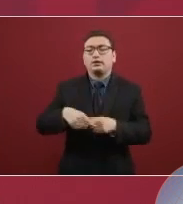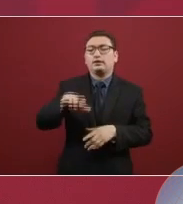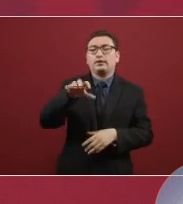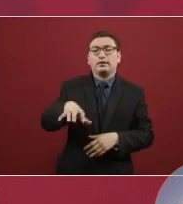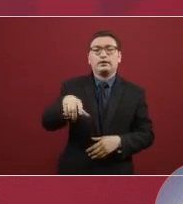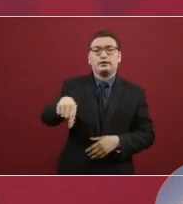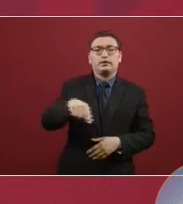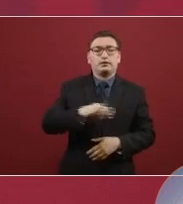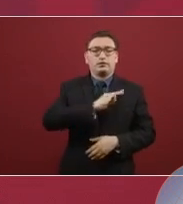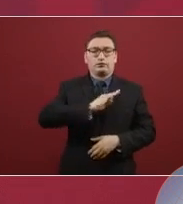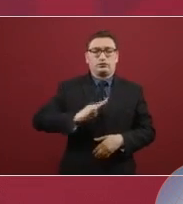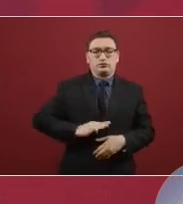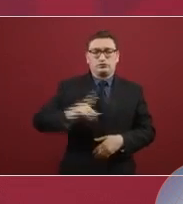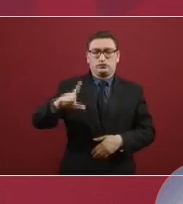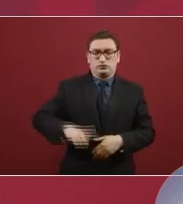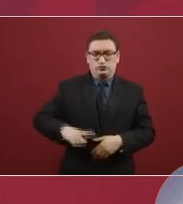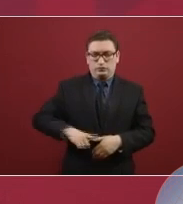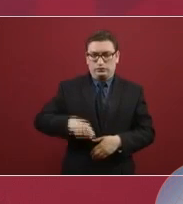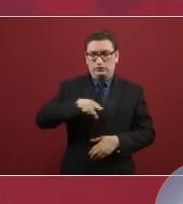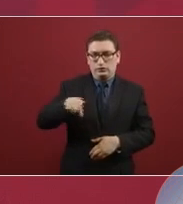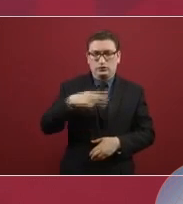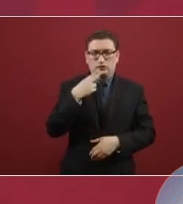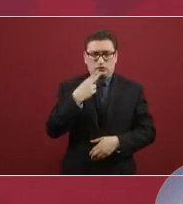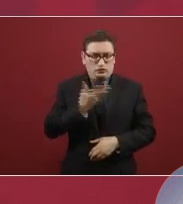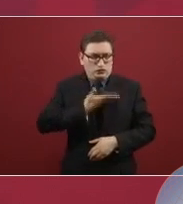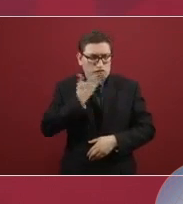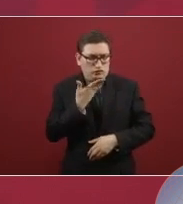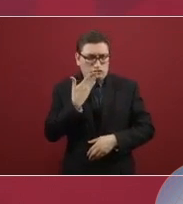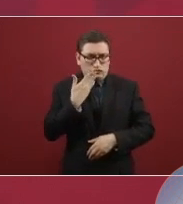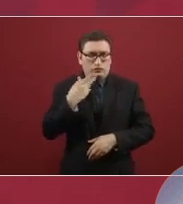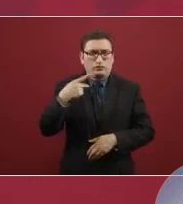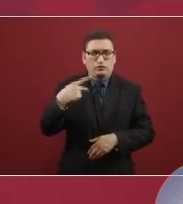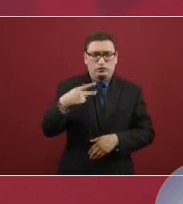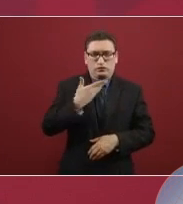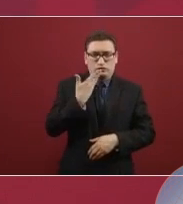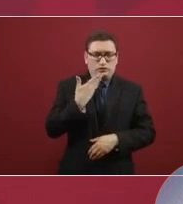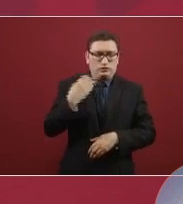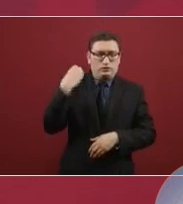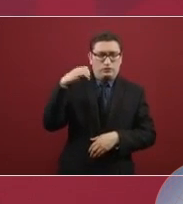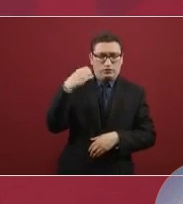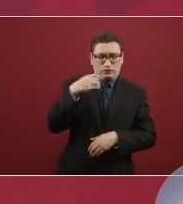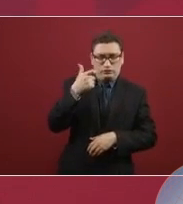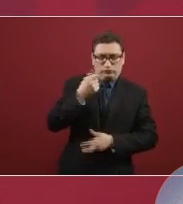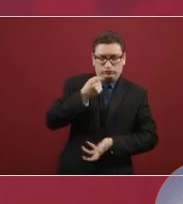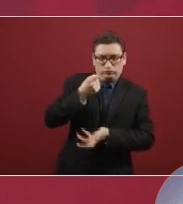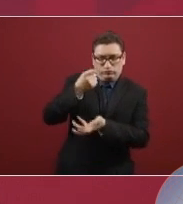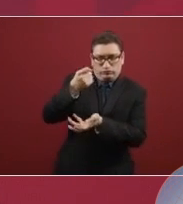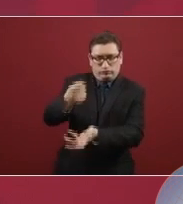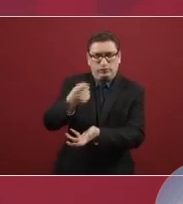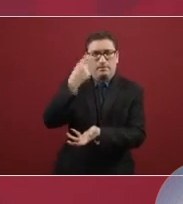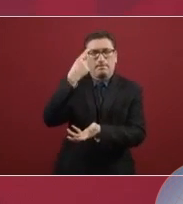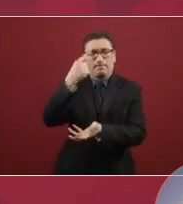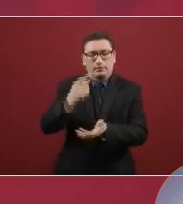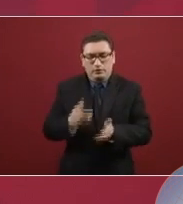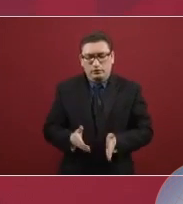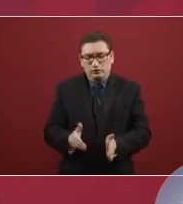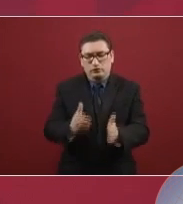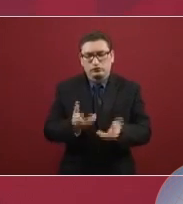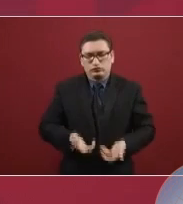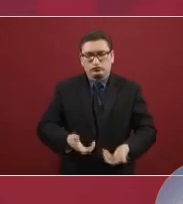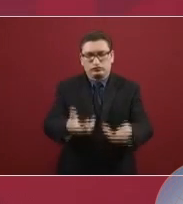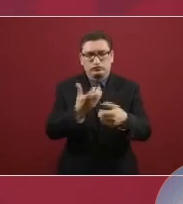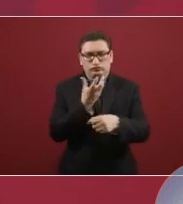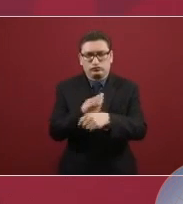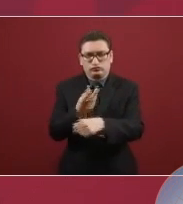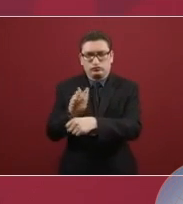municipales de usos y costumbres de Oaxaca entregamos para construir 50